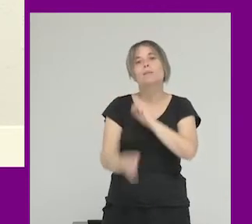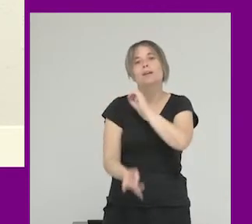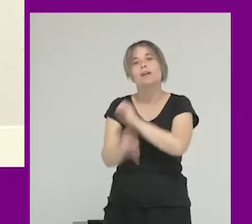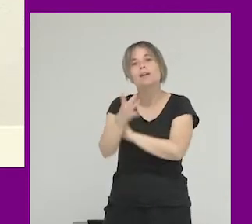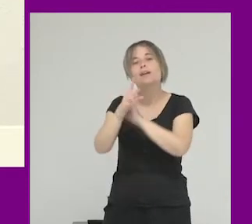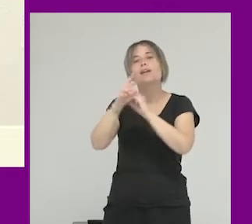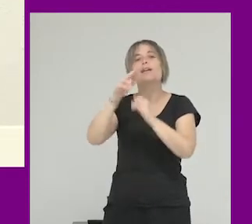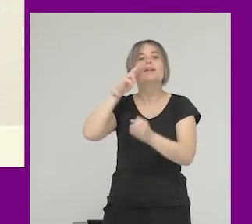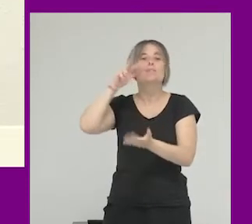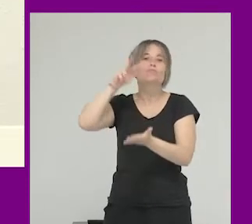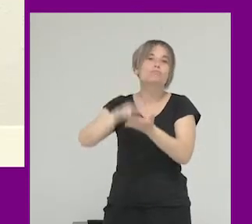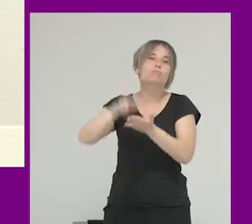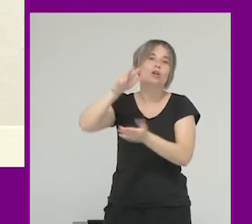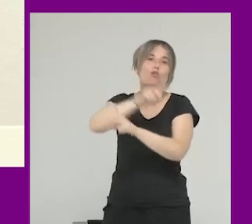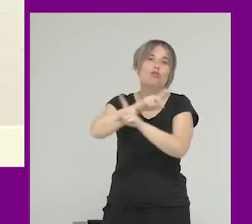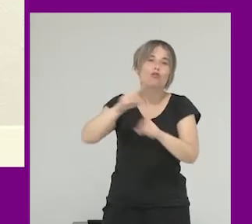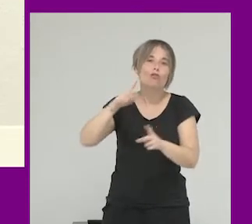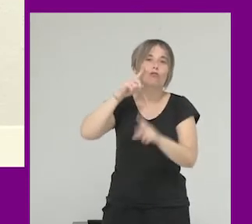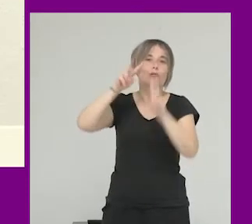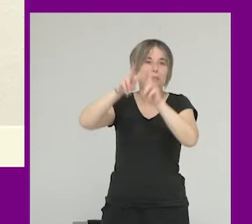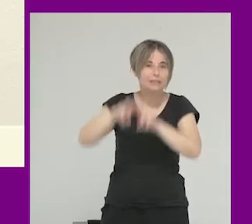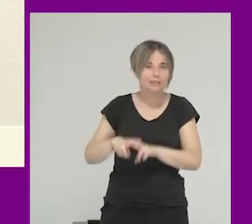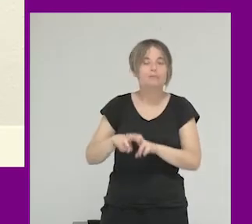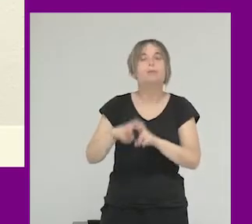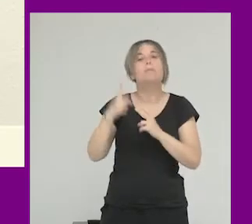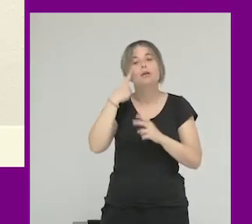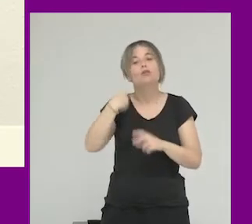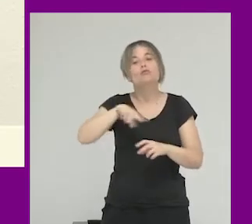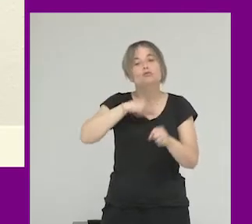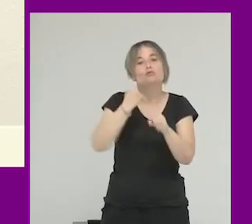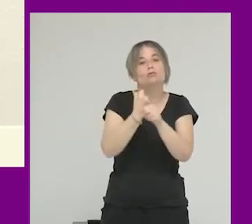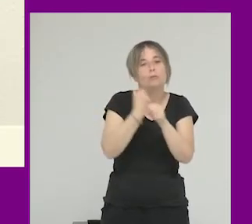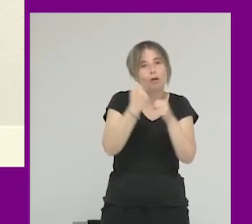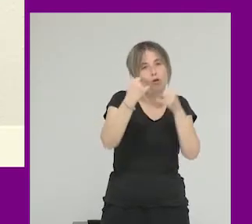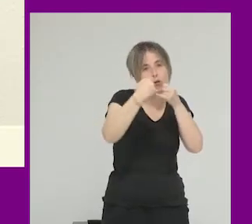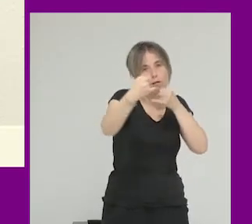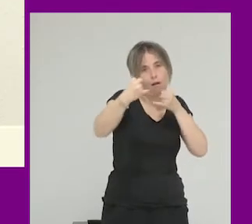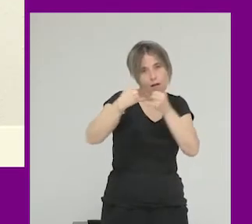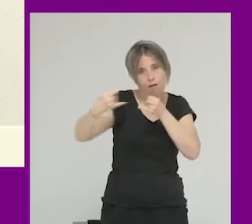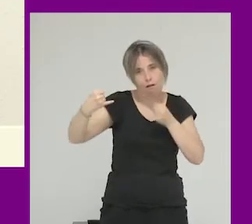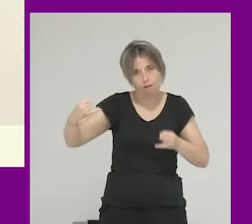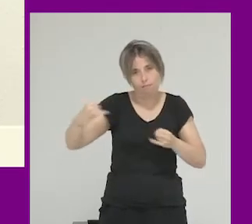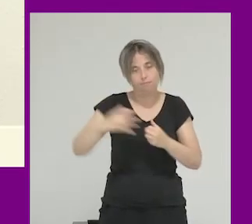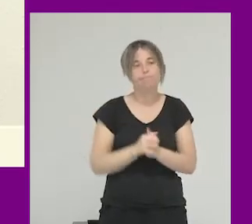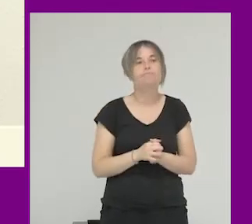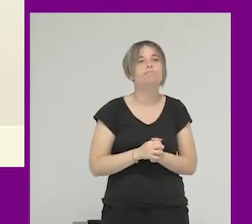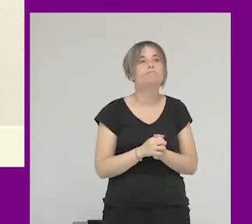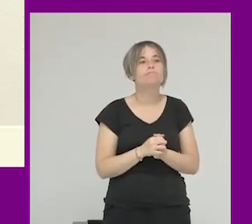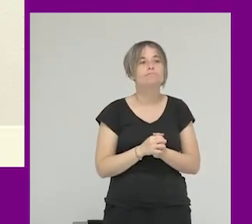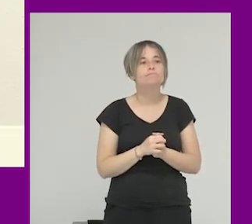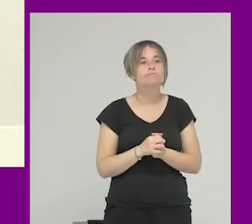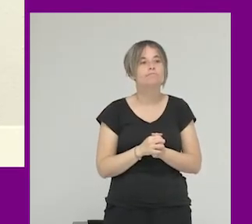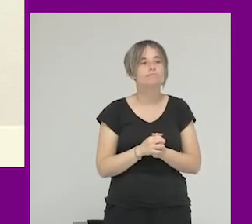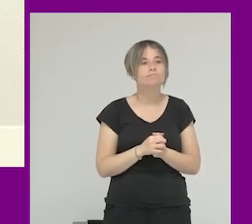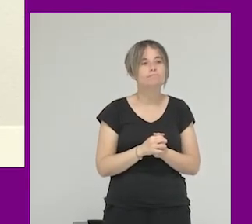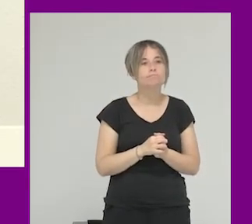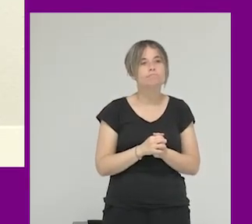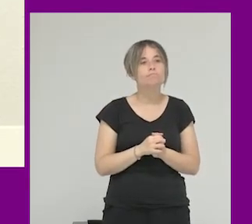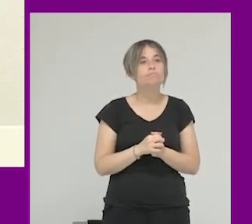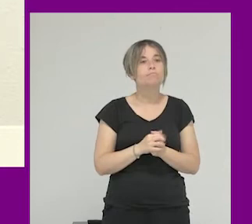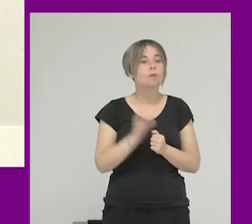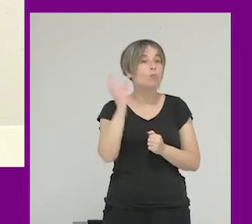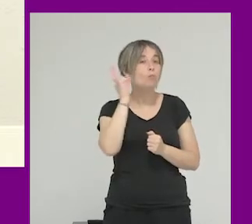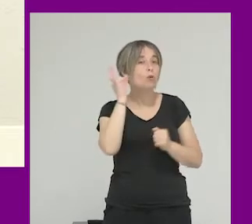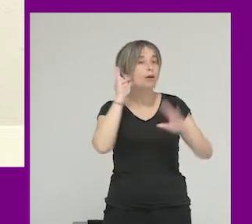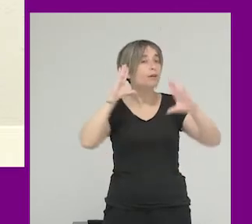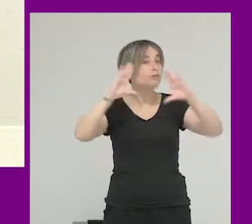no reconocida, pero hemos ido trabajando en esta línea. ¿Cómo se plantearon las primeras feministas que